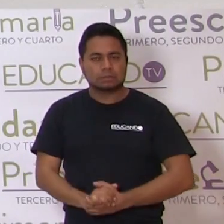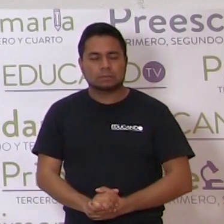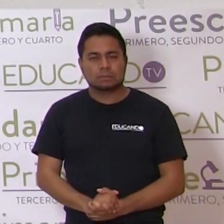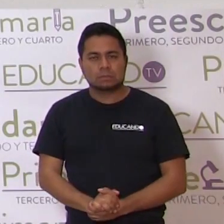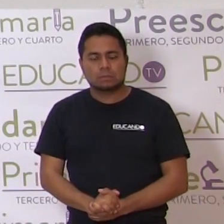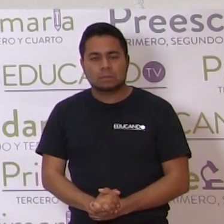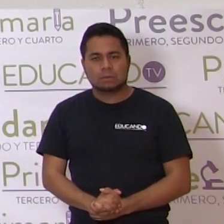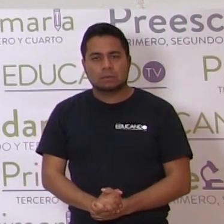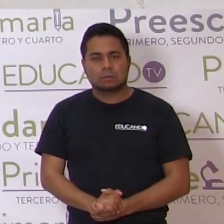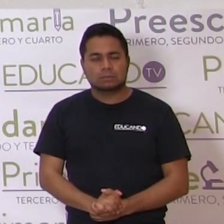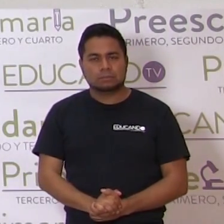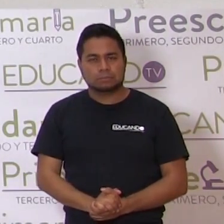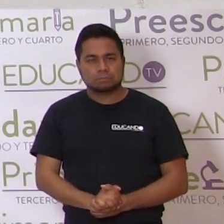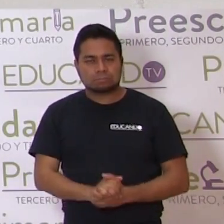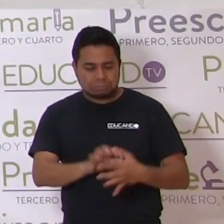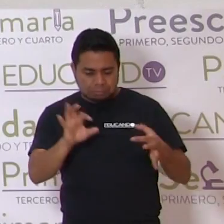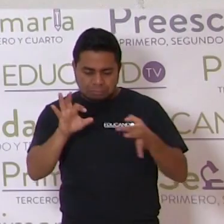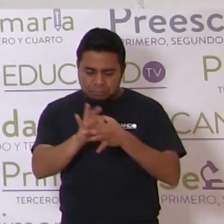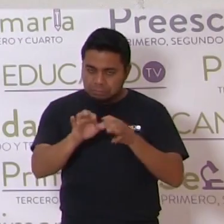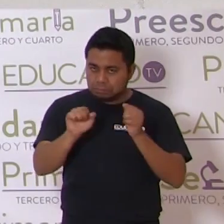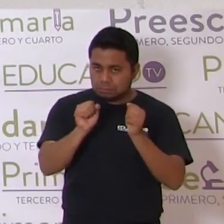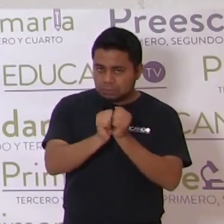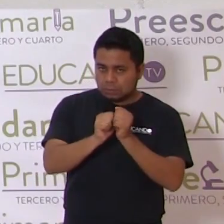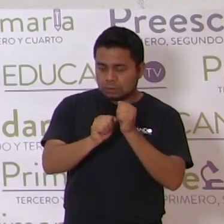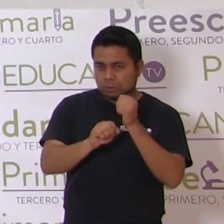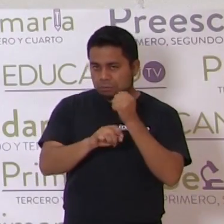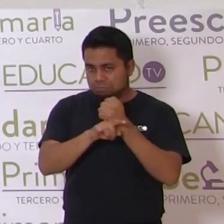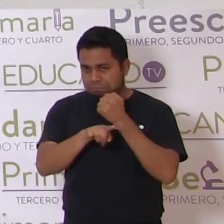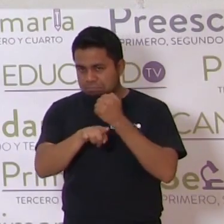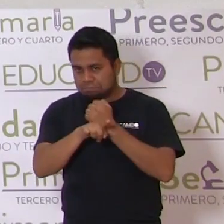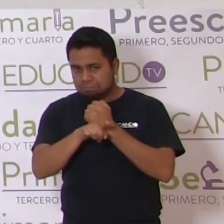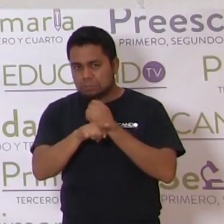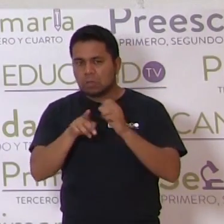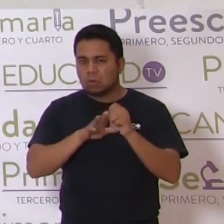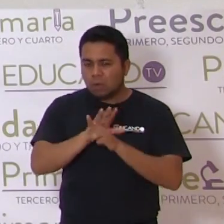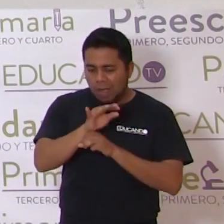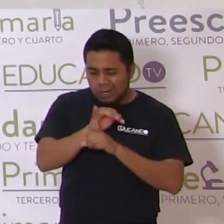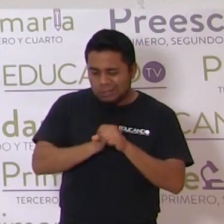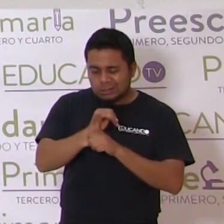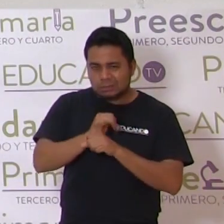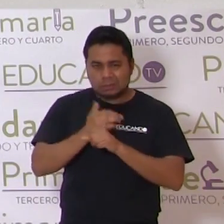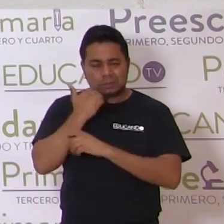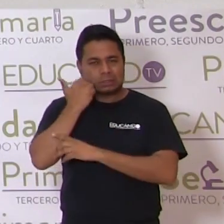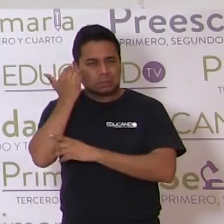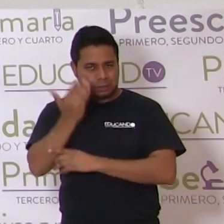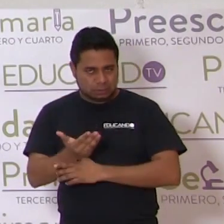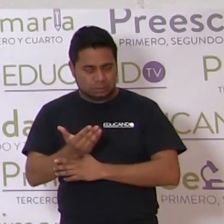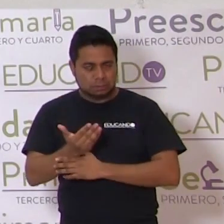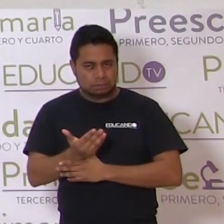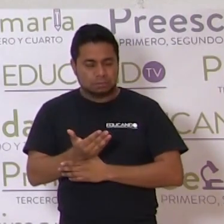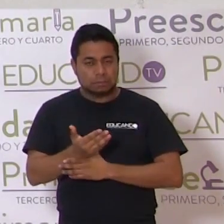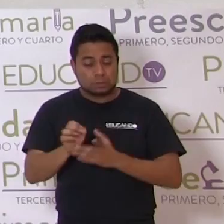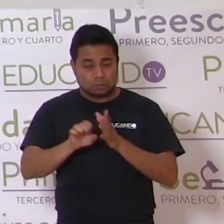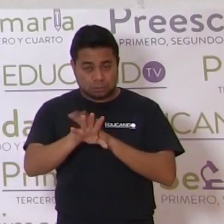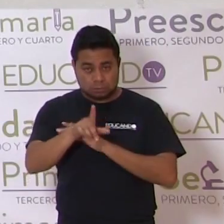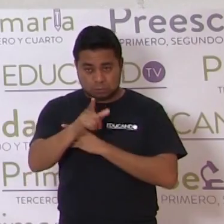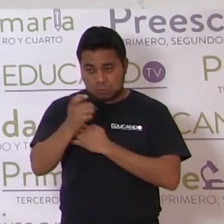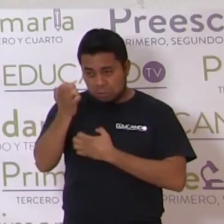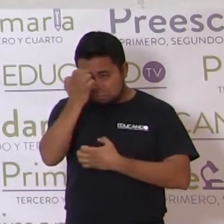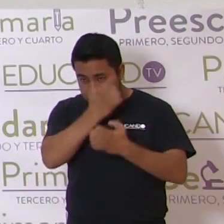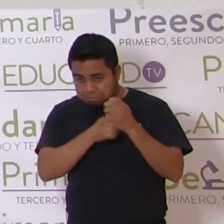con la problemática a la que nos estamos enfrentando. Entonces, cuando